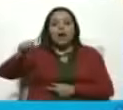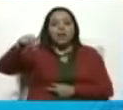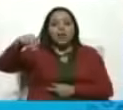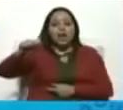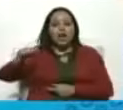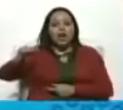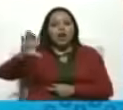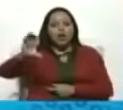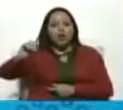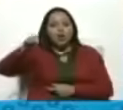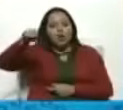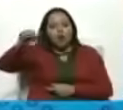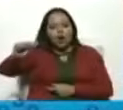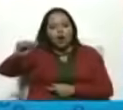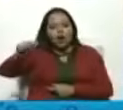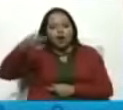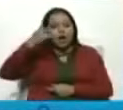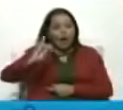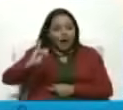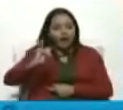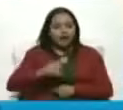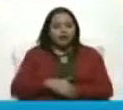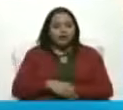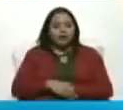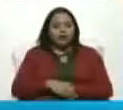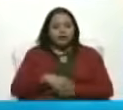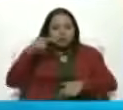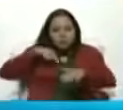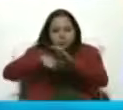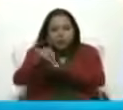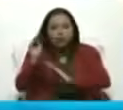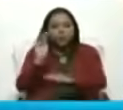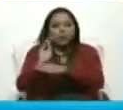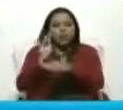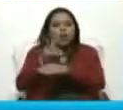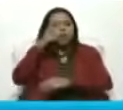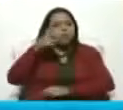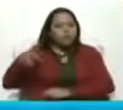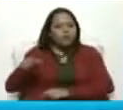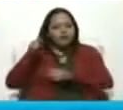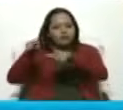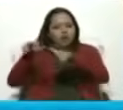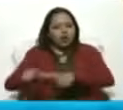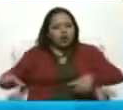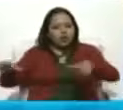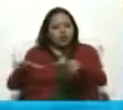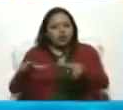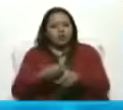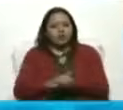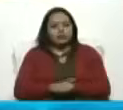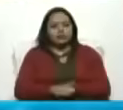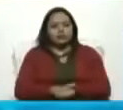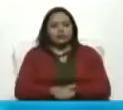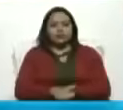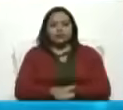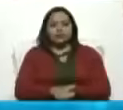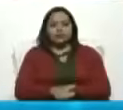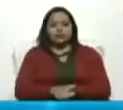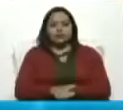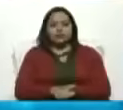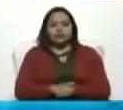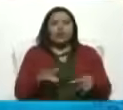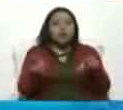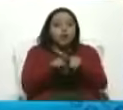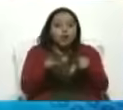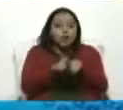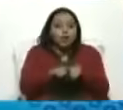que tuvimos que entrar a proteger al pueblo de Cumanacoa. Así